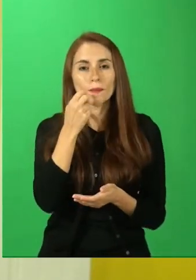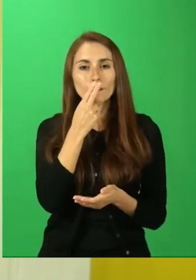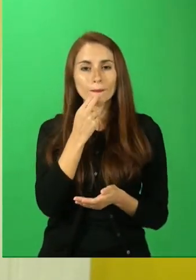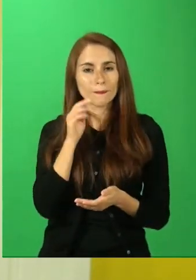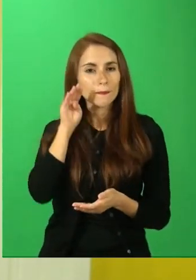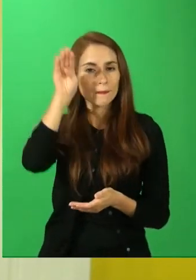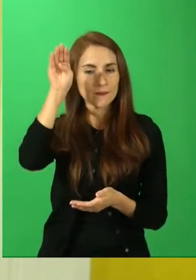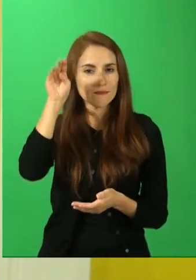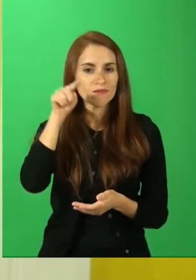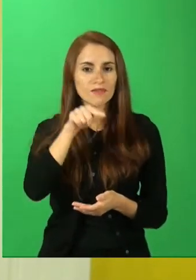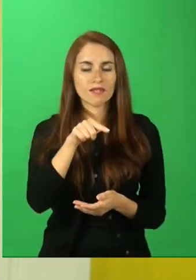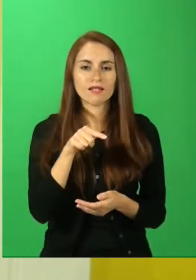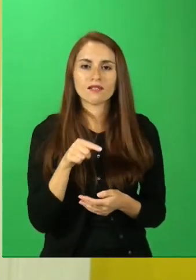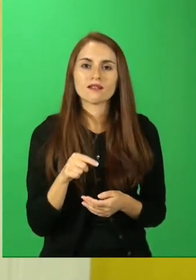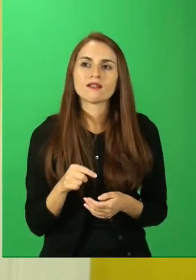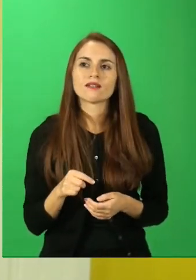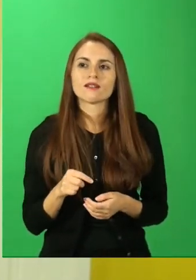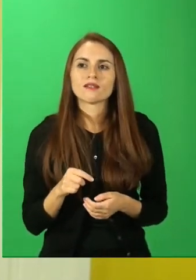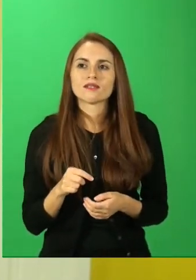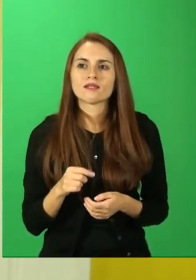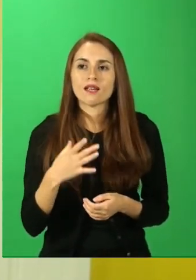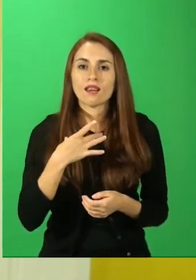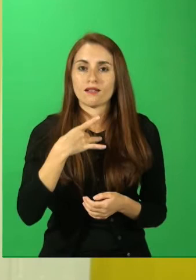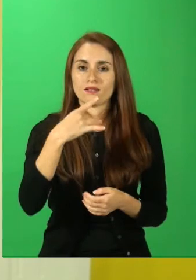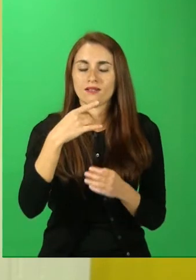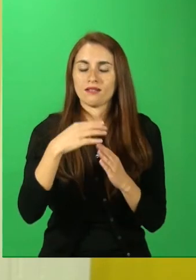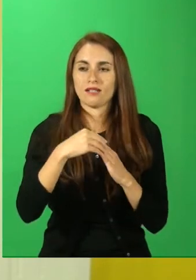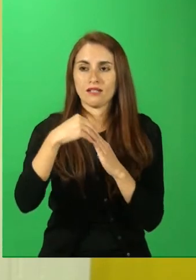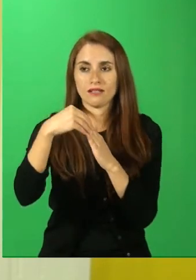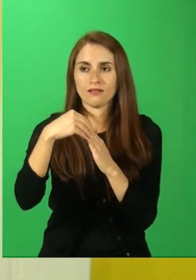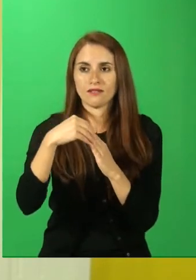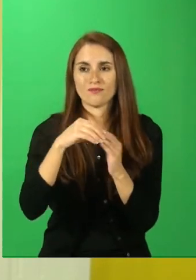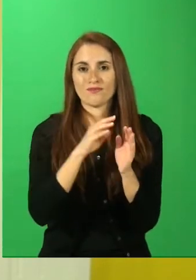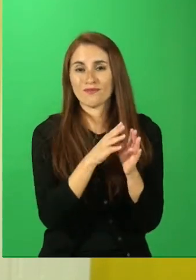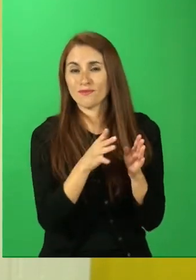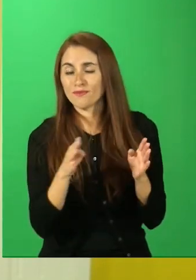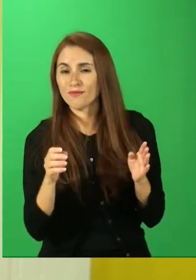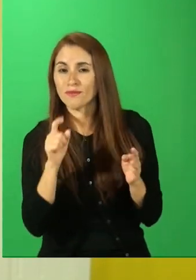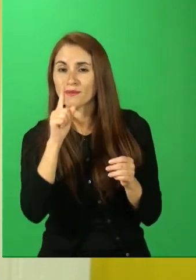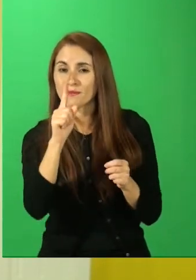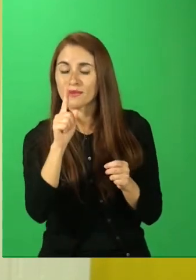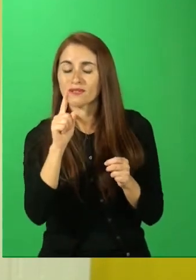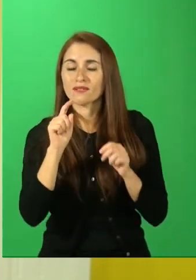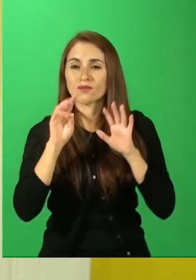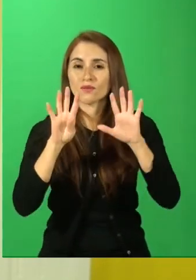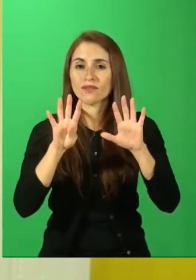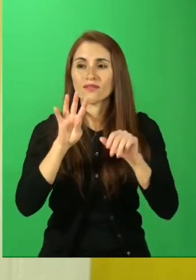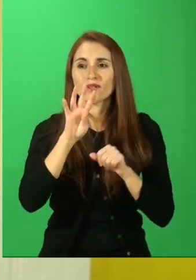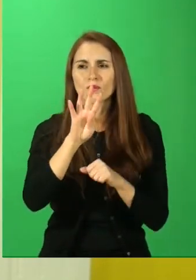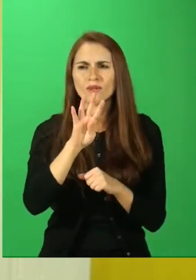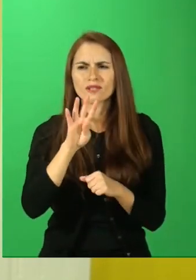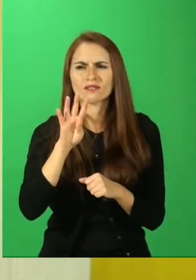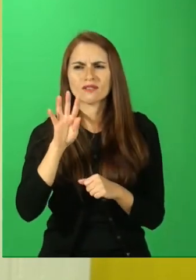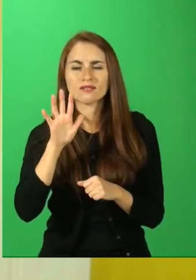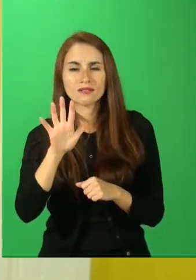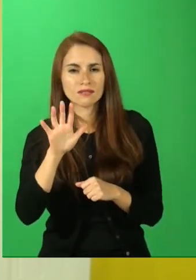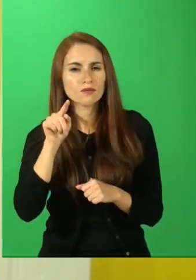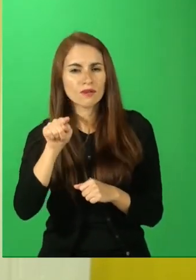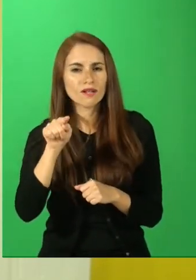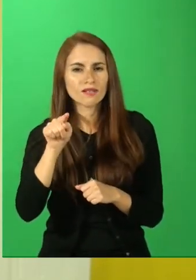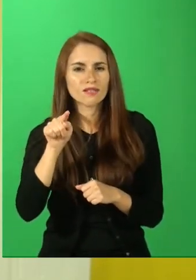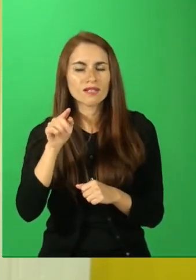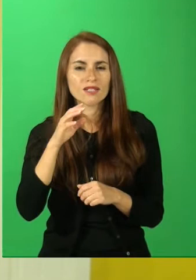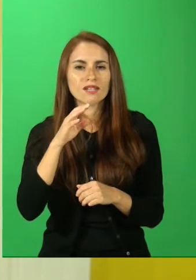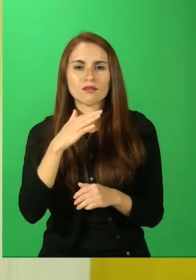líder, y termina el año 45 cuando él se suicida en su búnker subterráneo, cuando Berlín